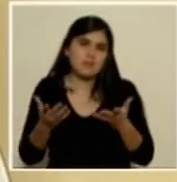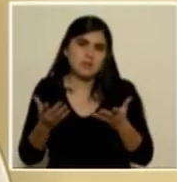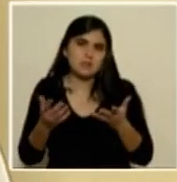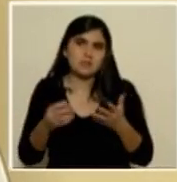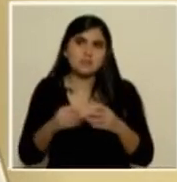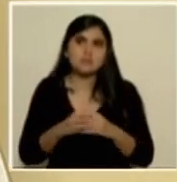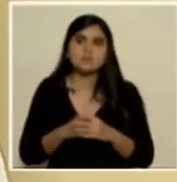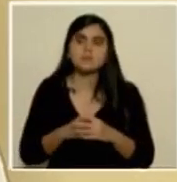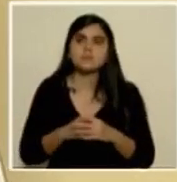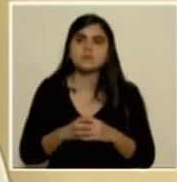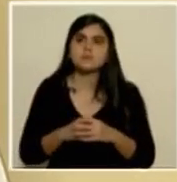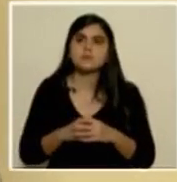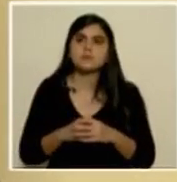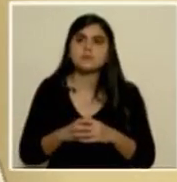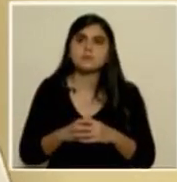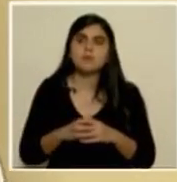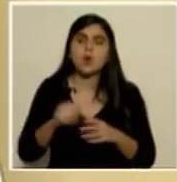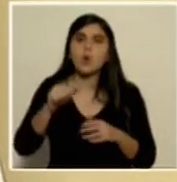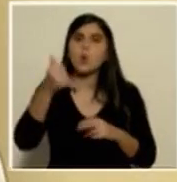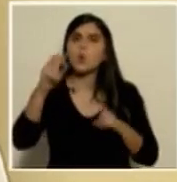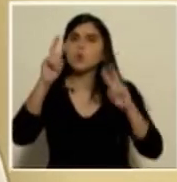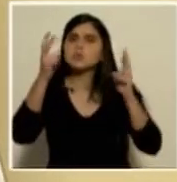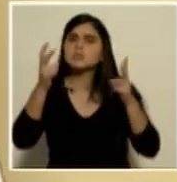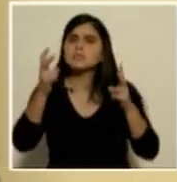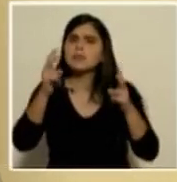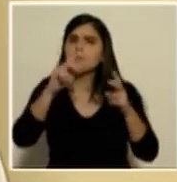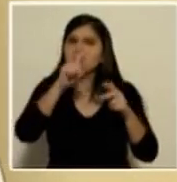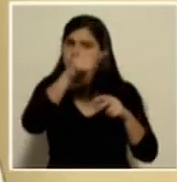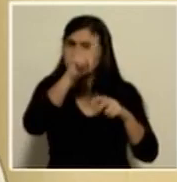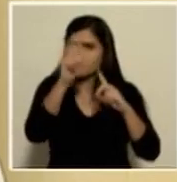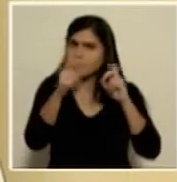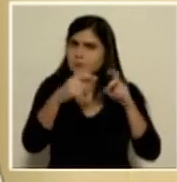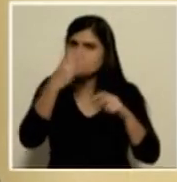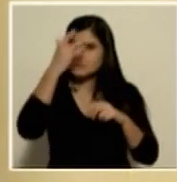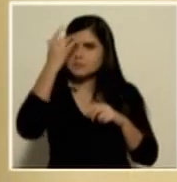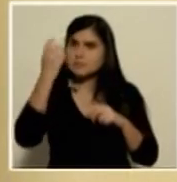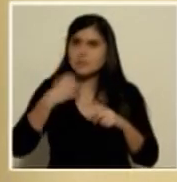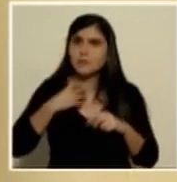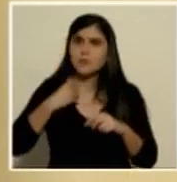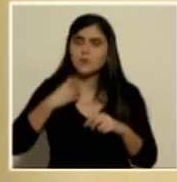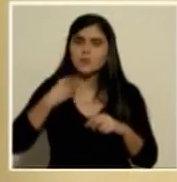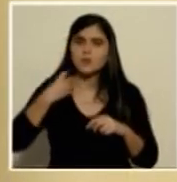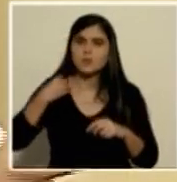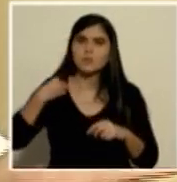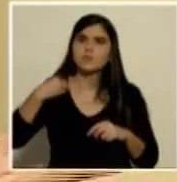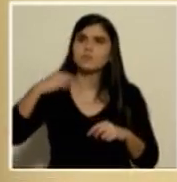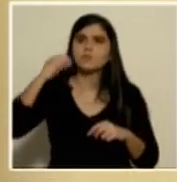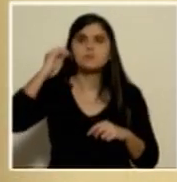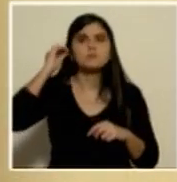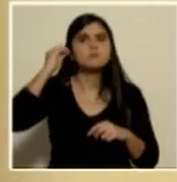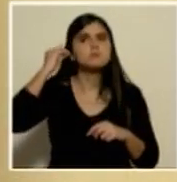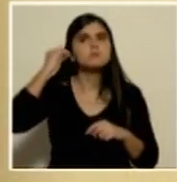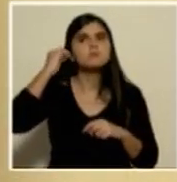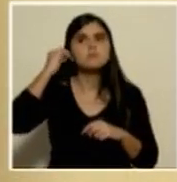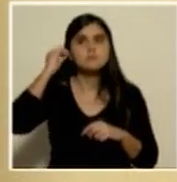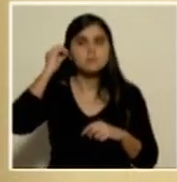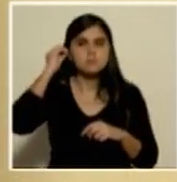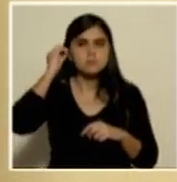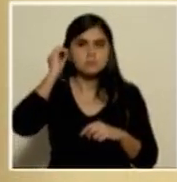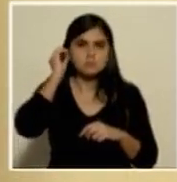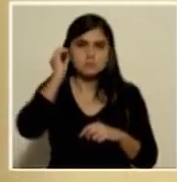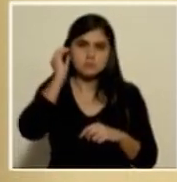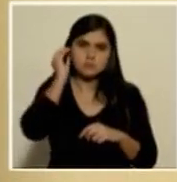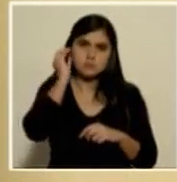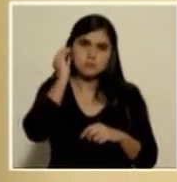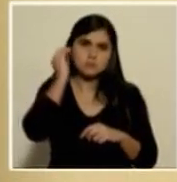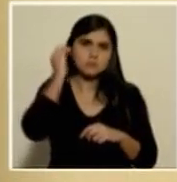los contagios. El otro tema que me preguntaba, ya me olvidé las otras prioridades cuatro legislativas, preguntas. ministra. La Asamblea, sí, la Asamblea sigue operando con... Sí,